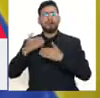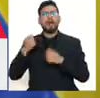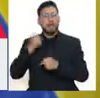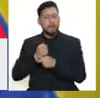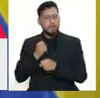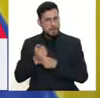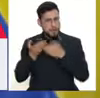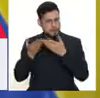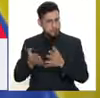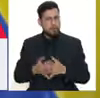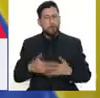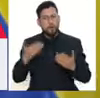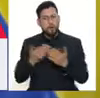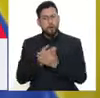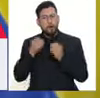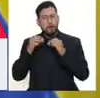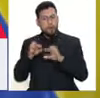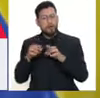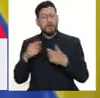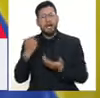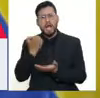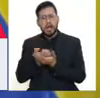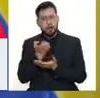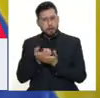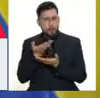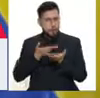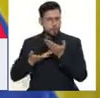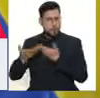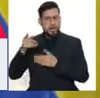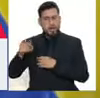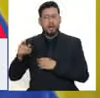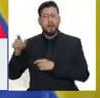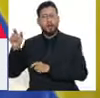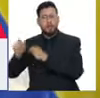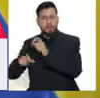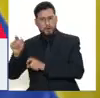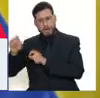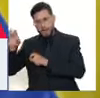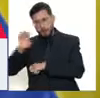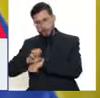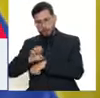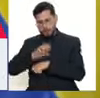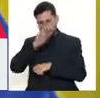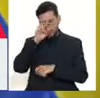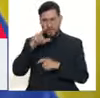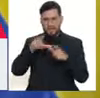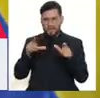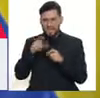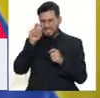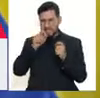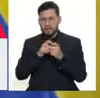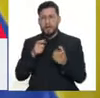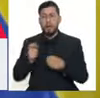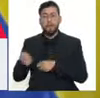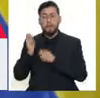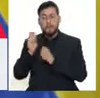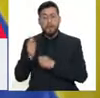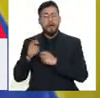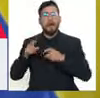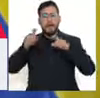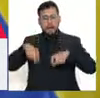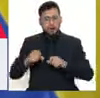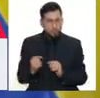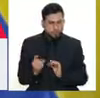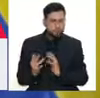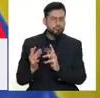empleo y nuevas oportunidades económicas para nuestras poblaciones en áreas claves como la pesca, la